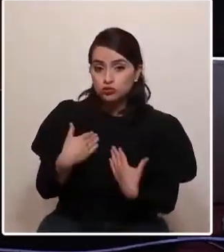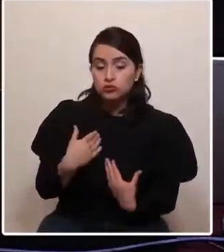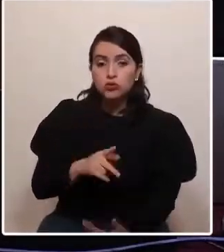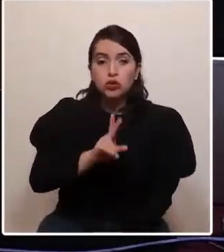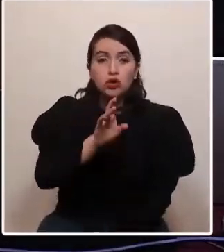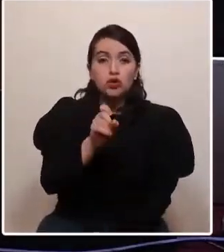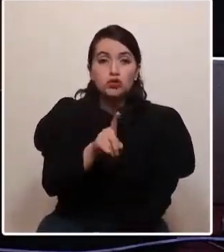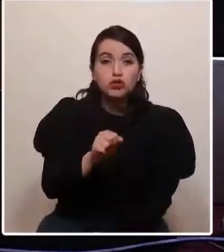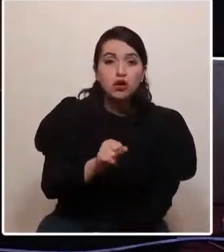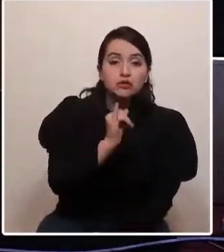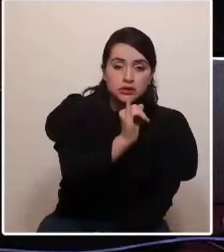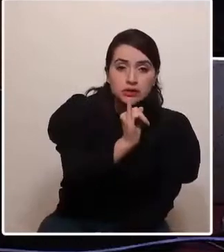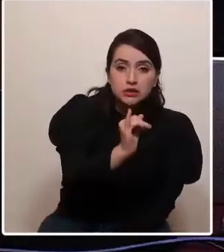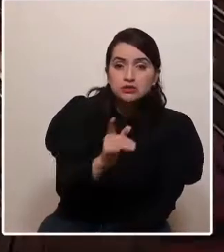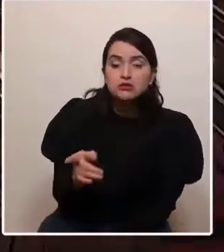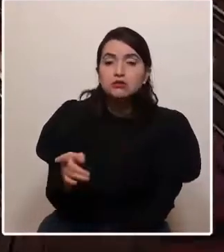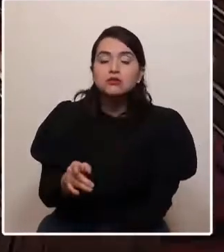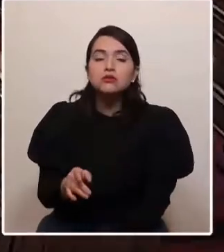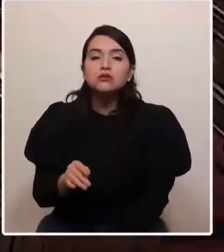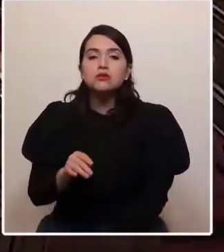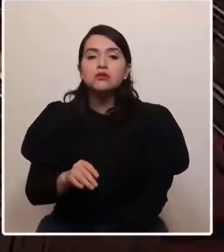Señor Millabur.